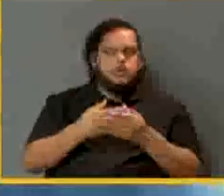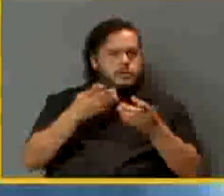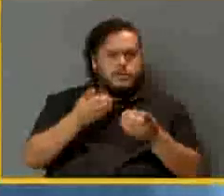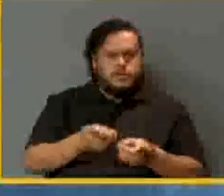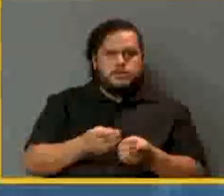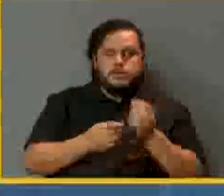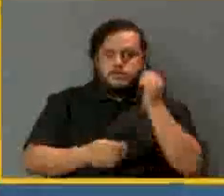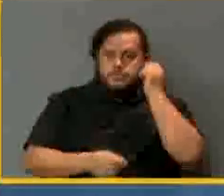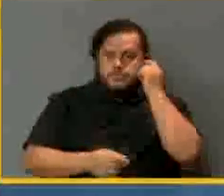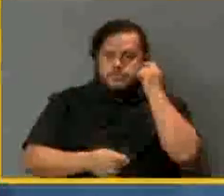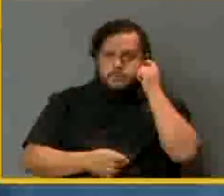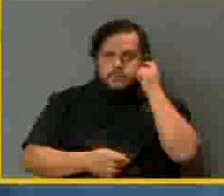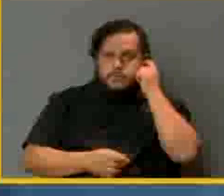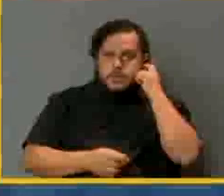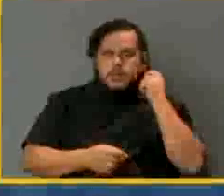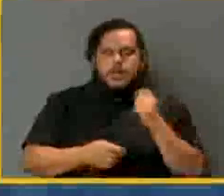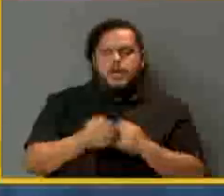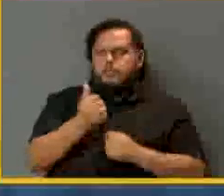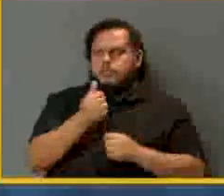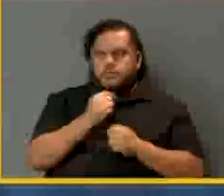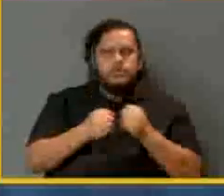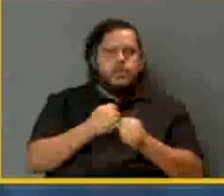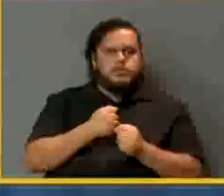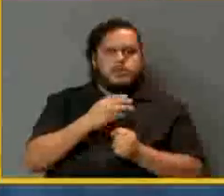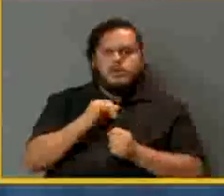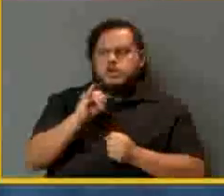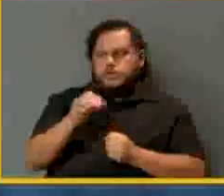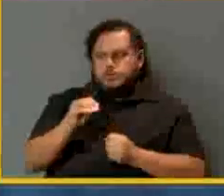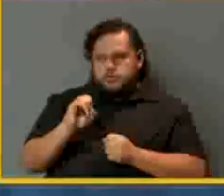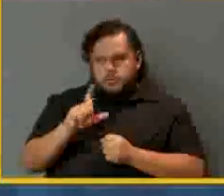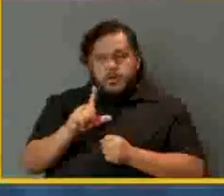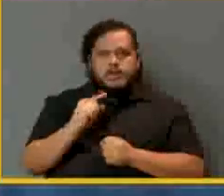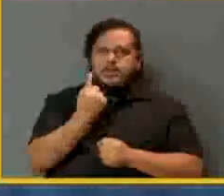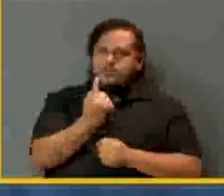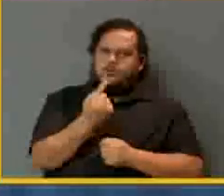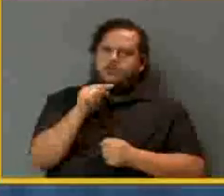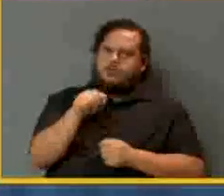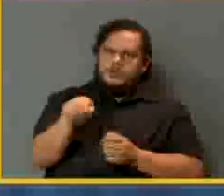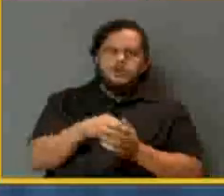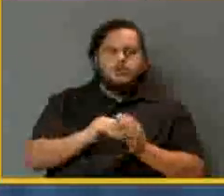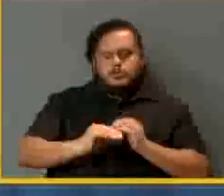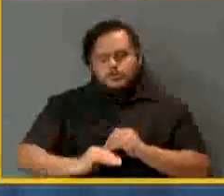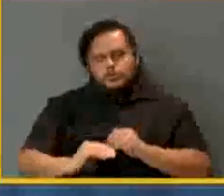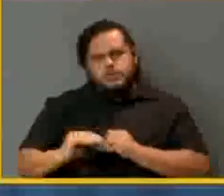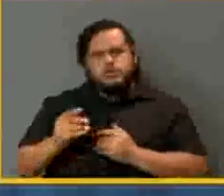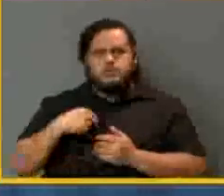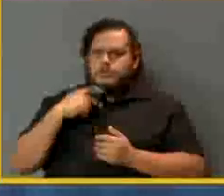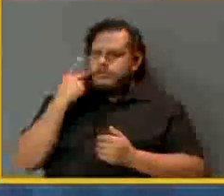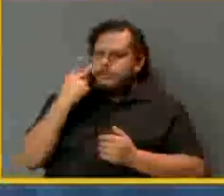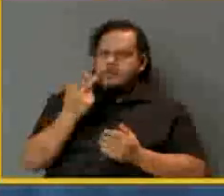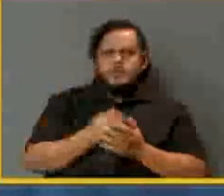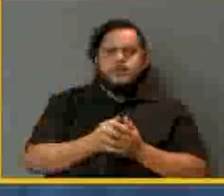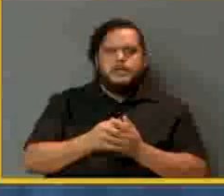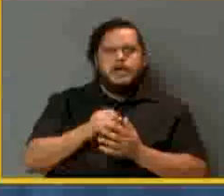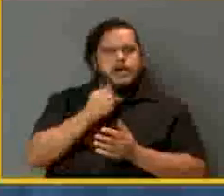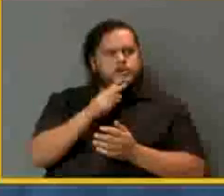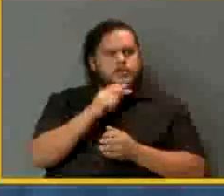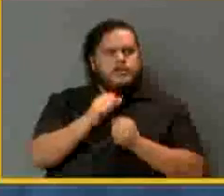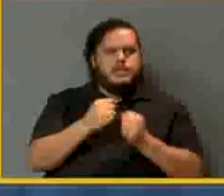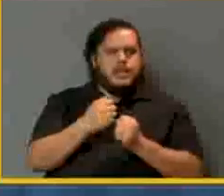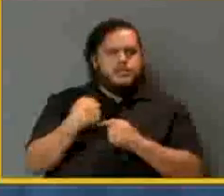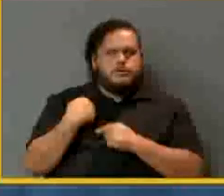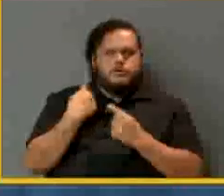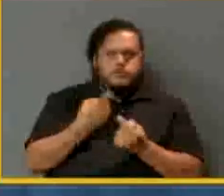decisión a muy poca edad, y Joel es uno de ellos. Recuerdo que muy chiquitito vino él a los 13 años,